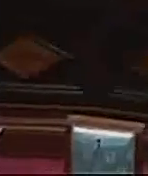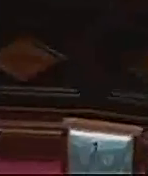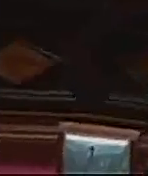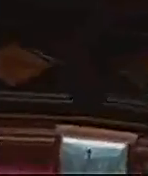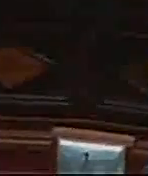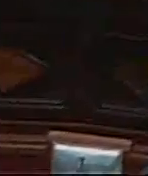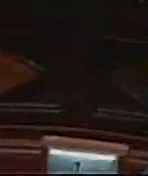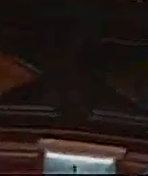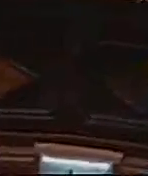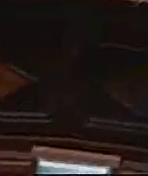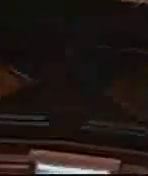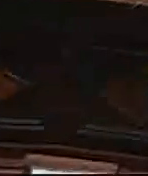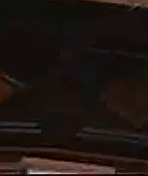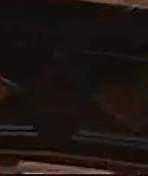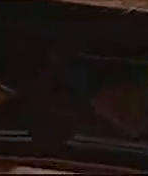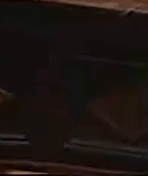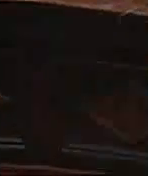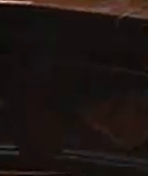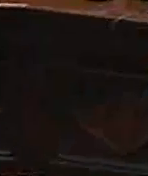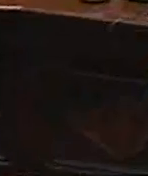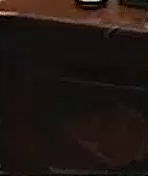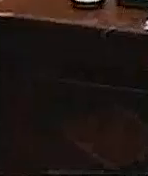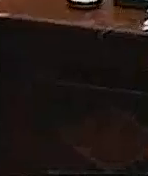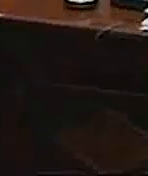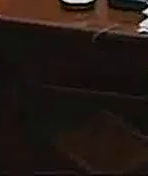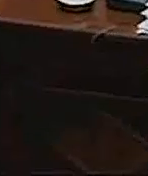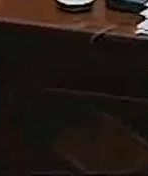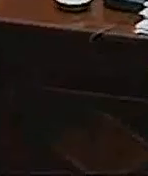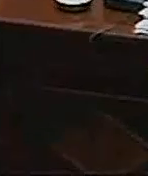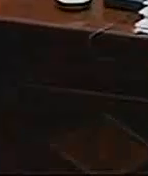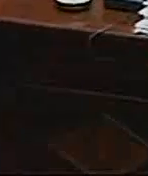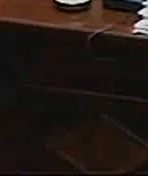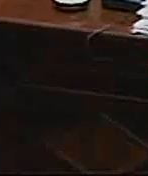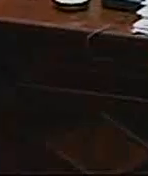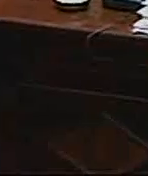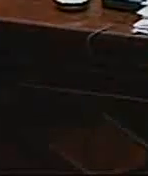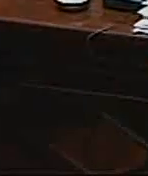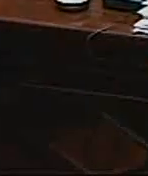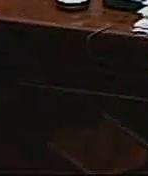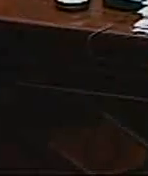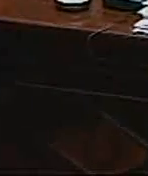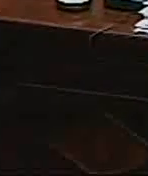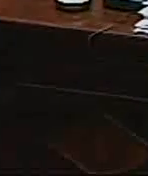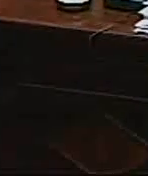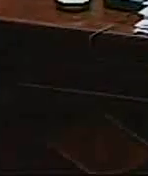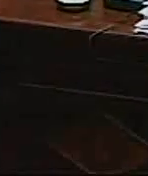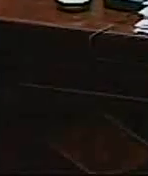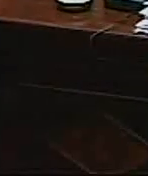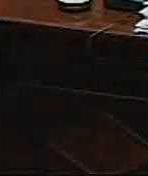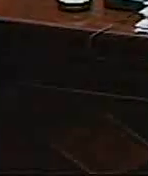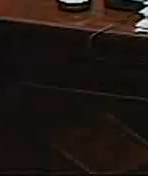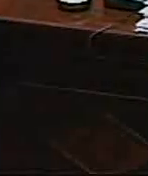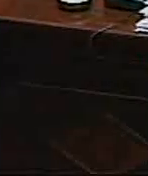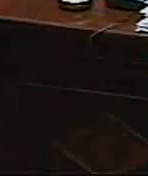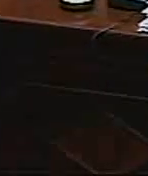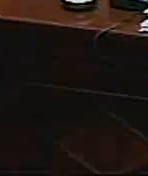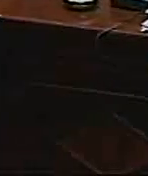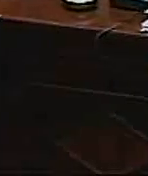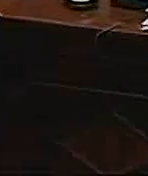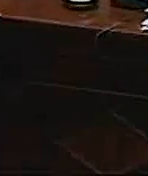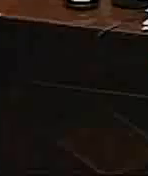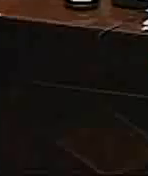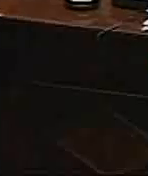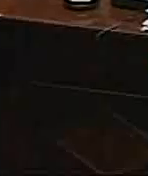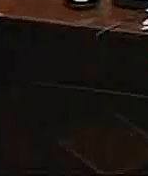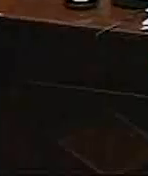resultados obtenidos por quien asesorara desde el punto de vista jurídico al Gobierno, a Pluna Ente Autónomo y Pluna S.A.,